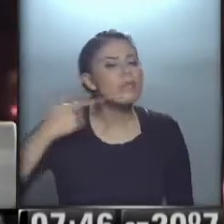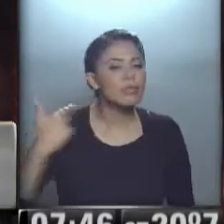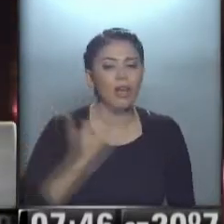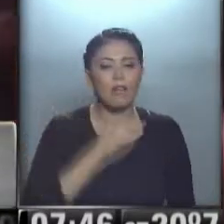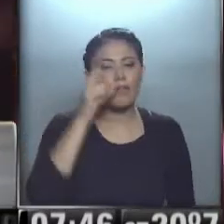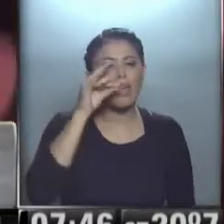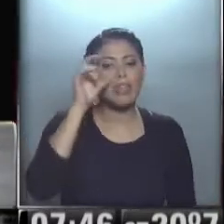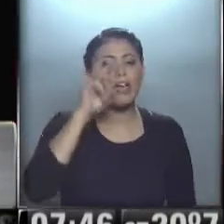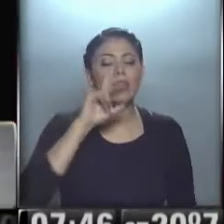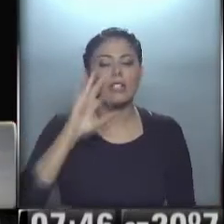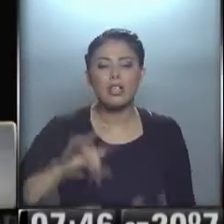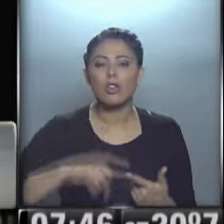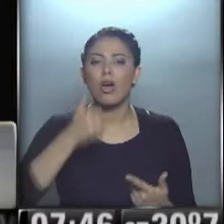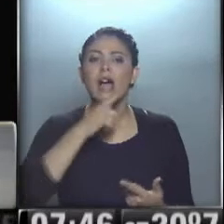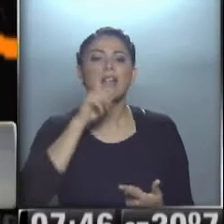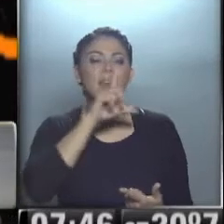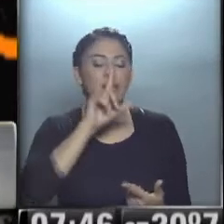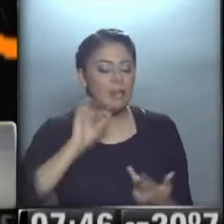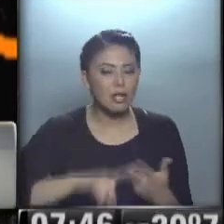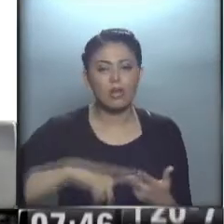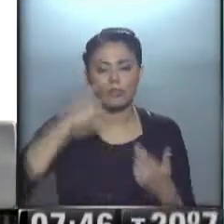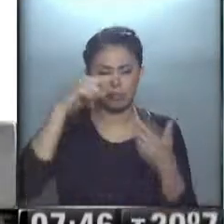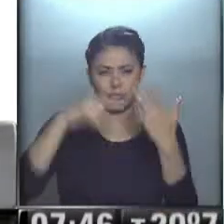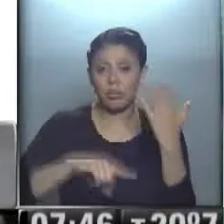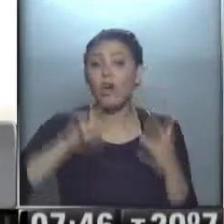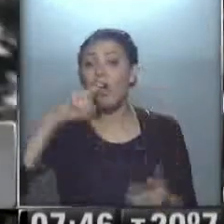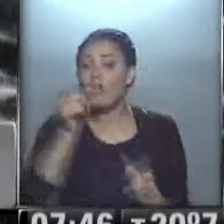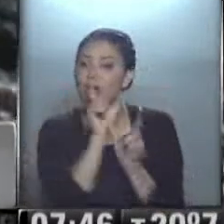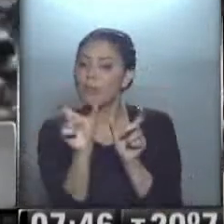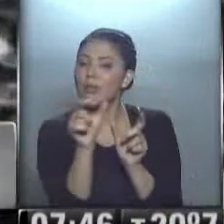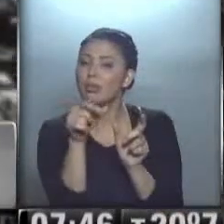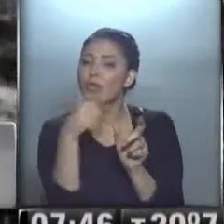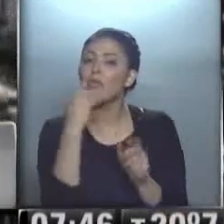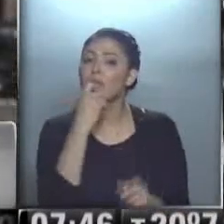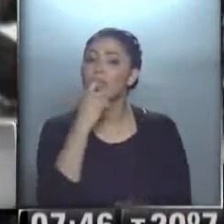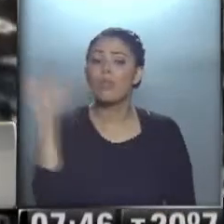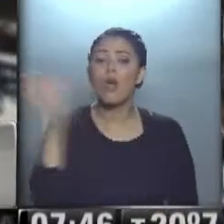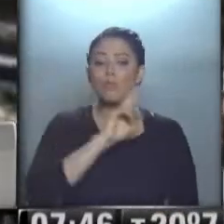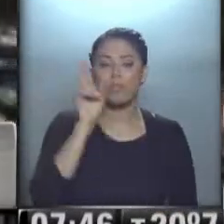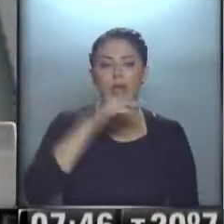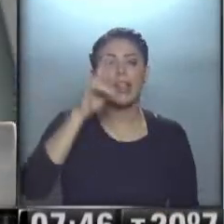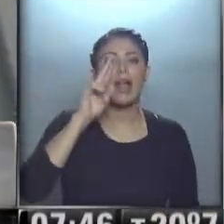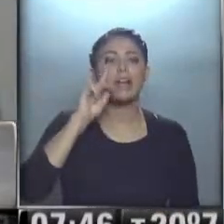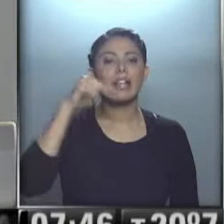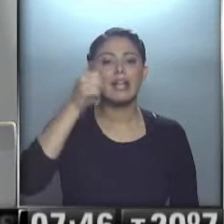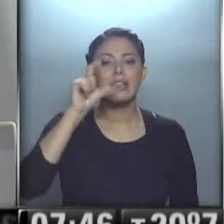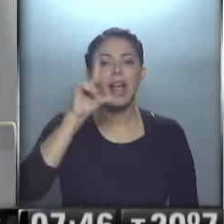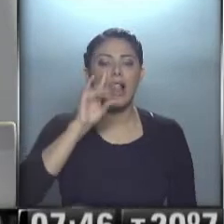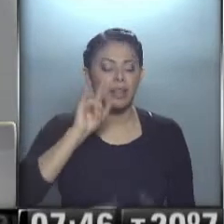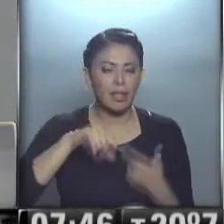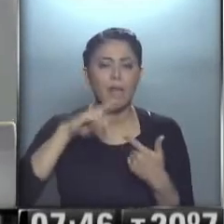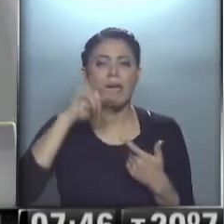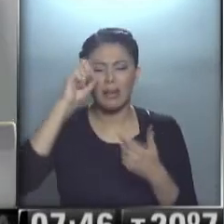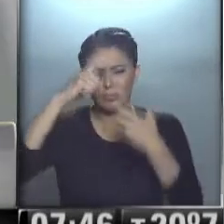Federico, Horacio Salgán, Attilio Stampone, Abramovich. Otro capítulo que es las minas, donde aparecen Susana Rinaldi, Lidia Borda, Arena Varela.